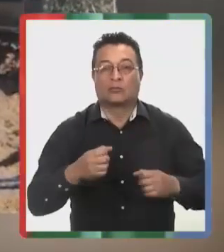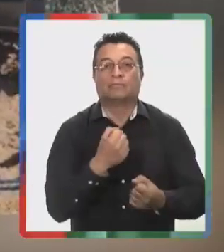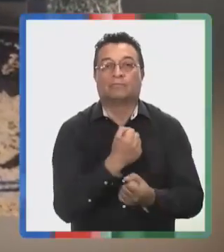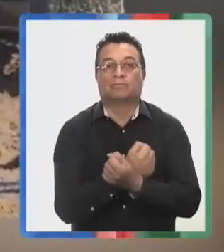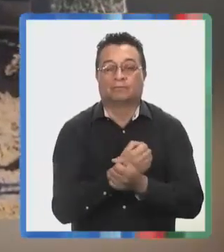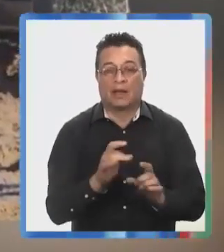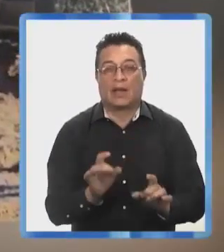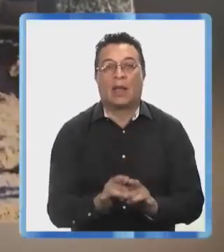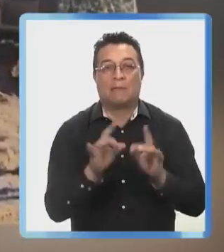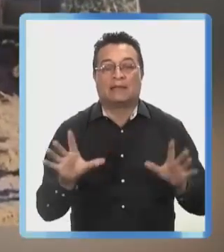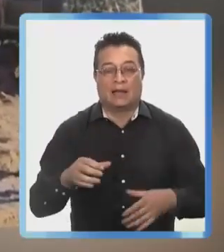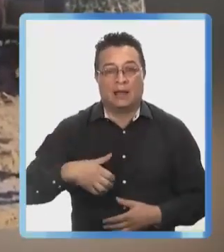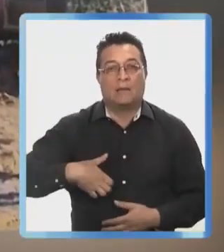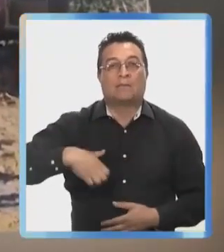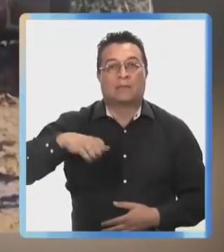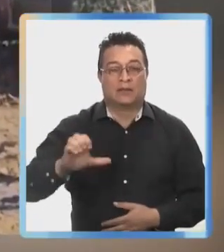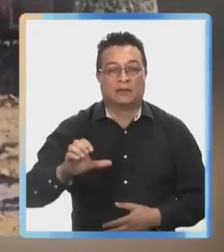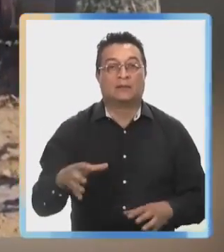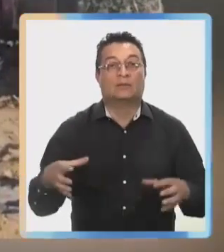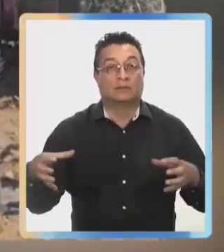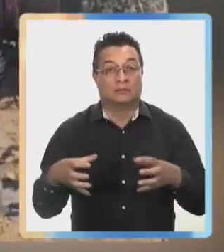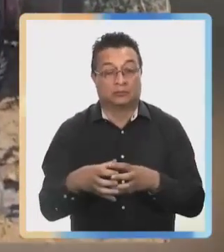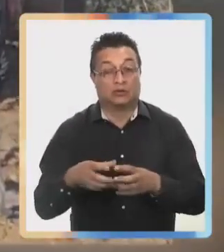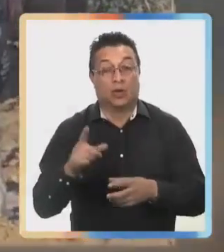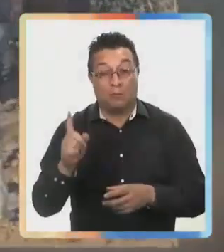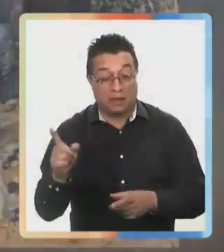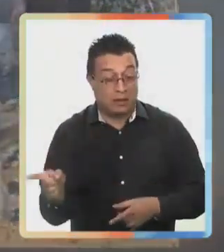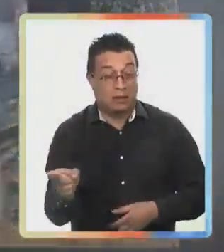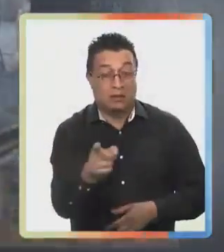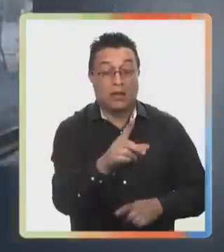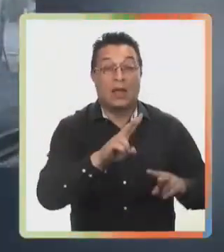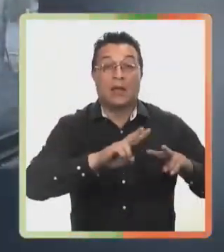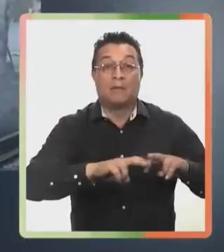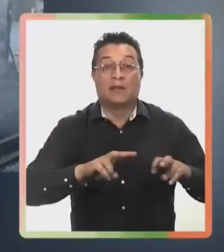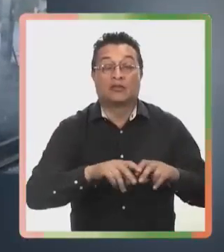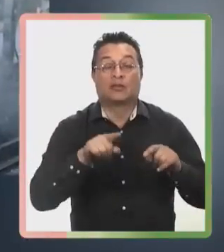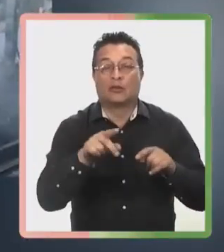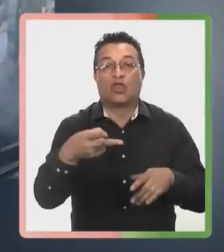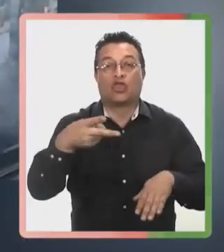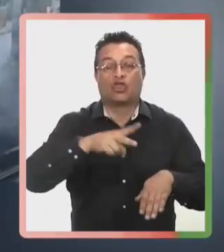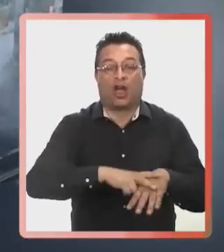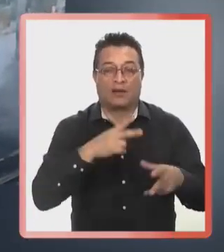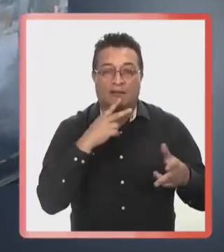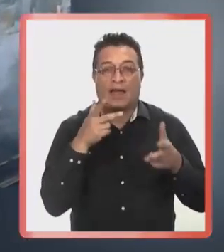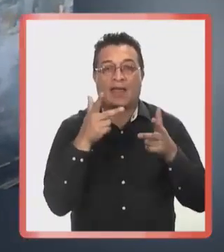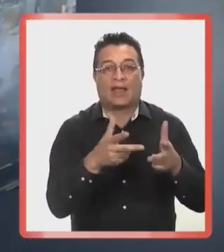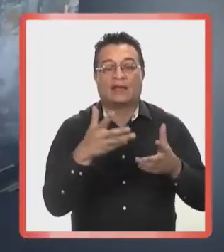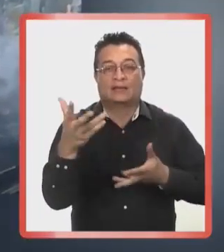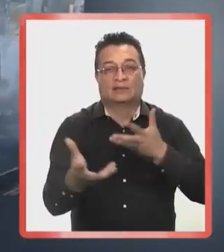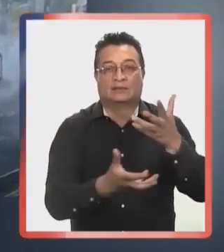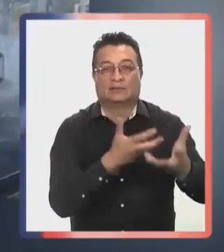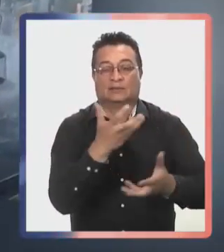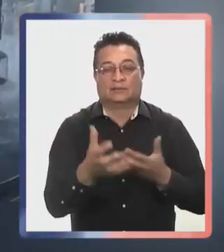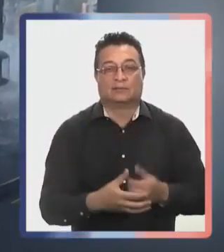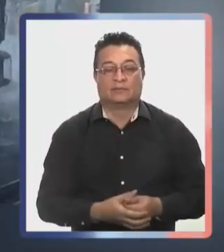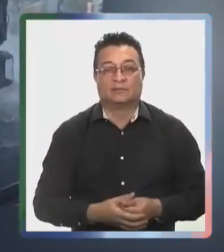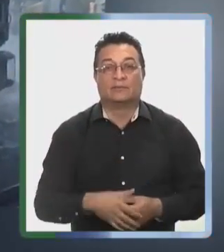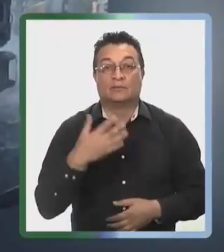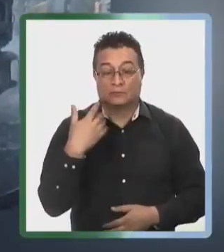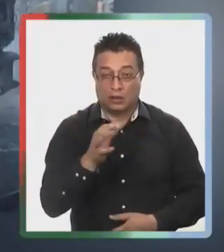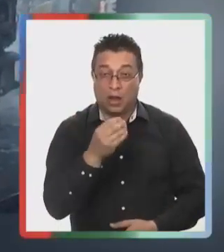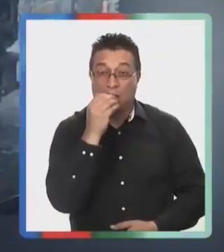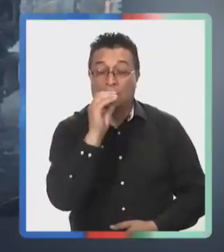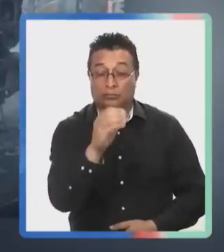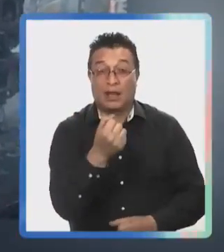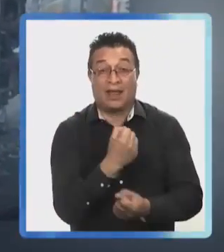Investigaciones Policiales Especiales de la PDI la unidad que lleve adelante la investigación sobre este doble atentado incendiario. Se